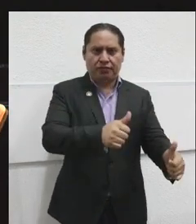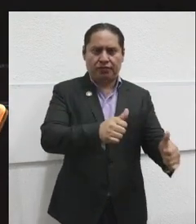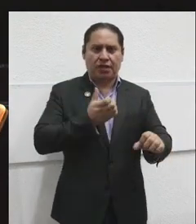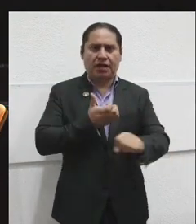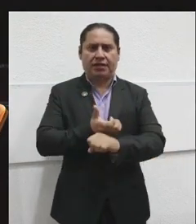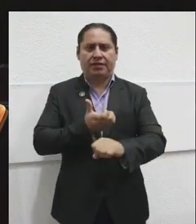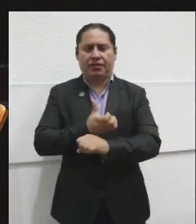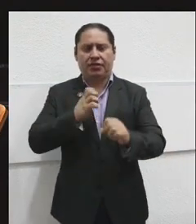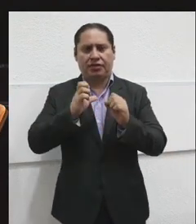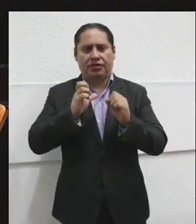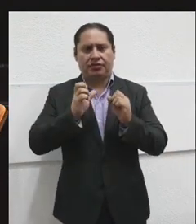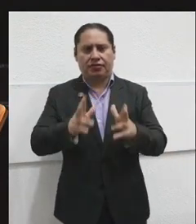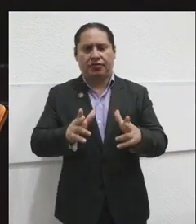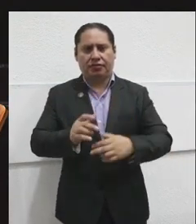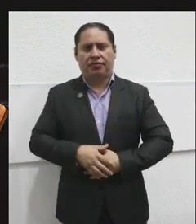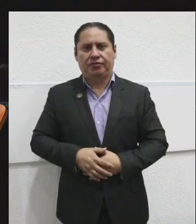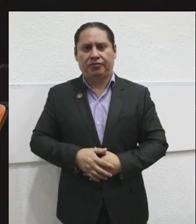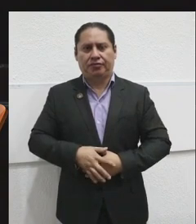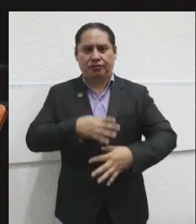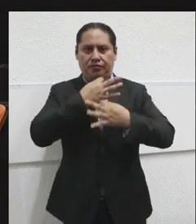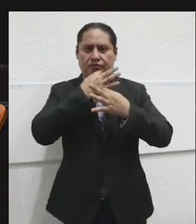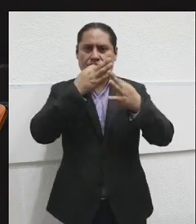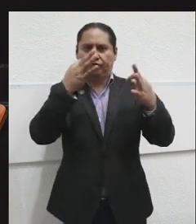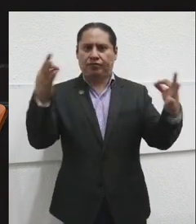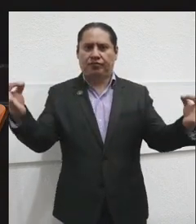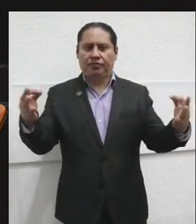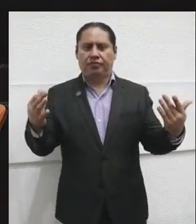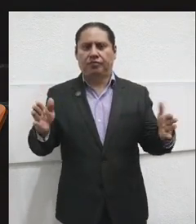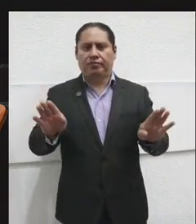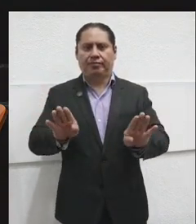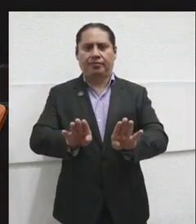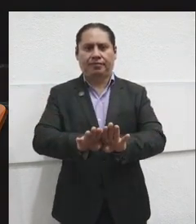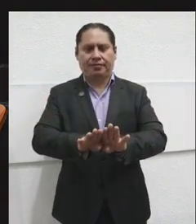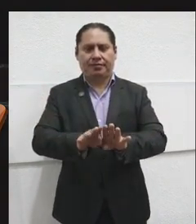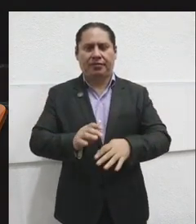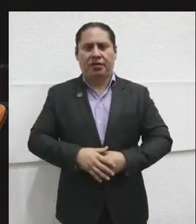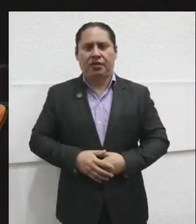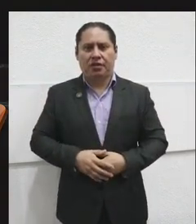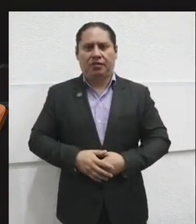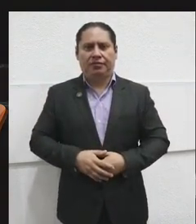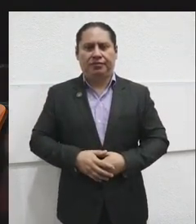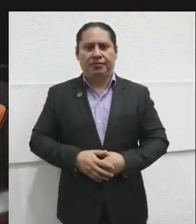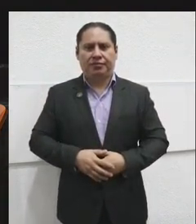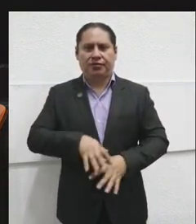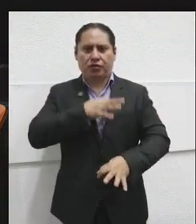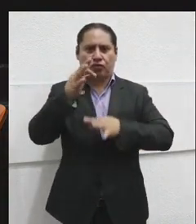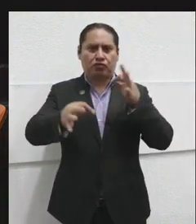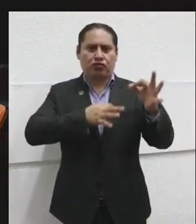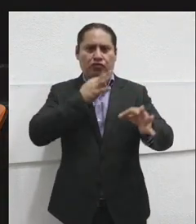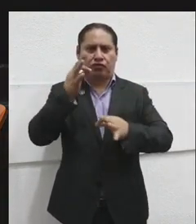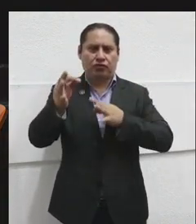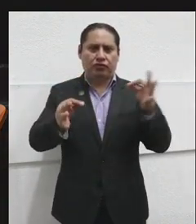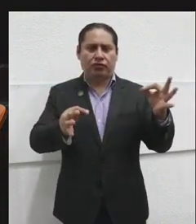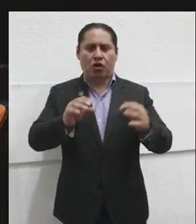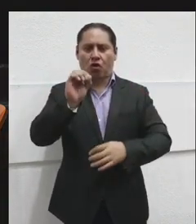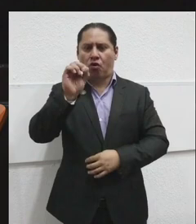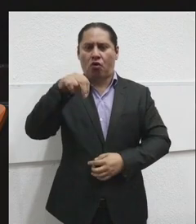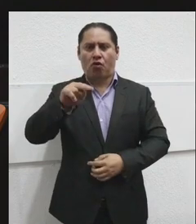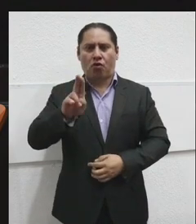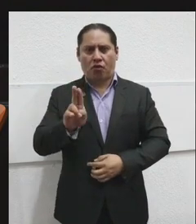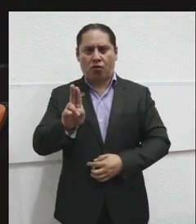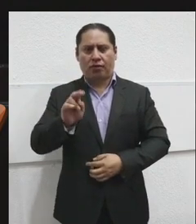de Chiapas en la declaración de cierre de misión de la Relatora Especial de las Naciones